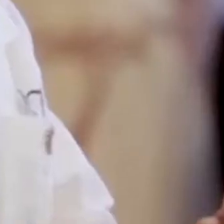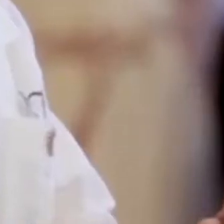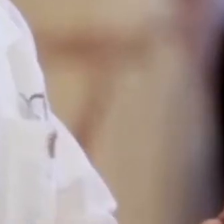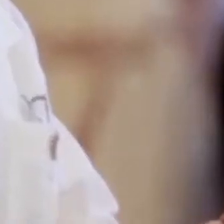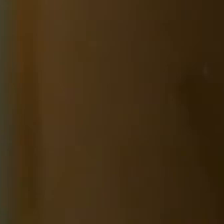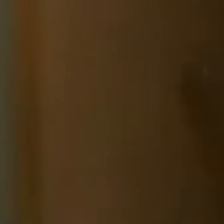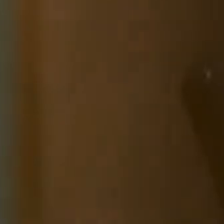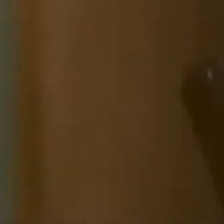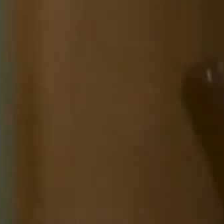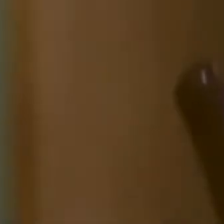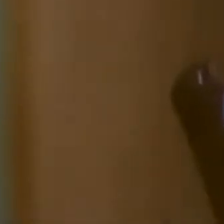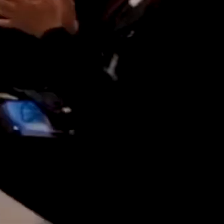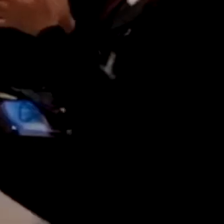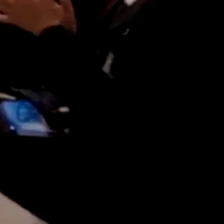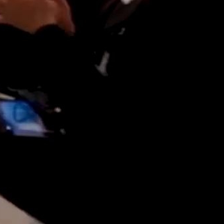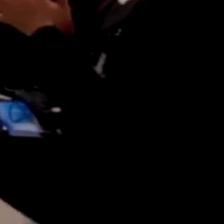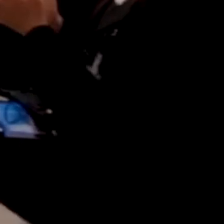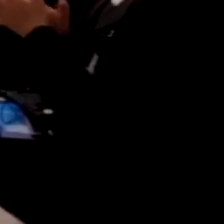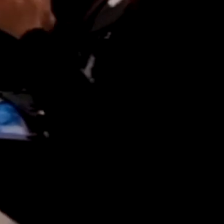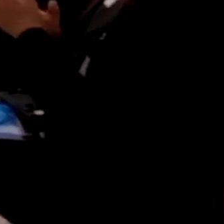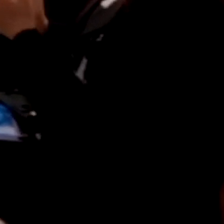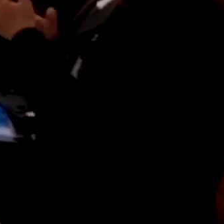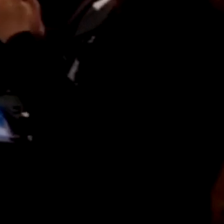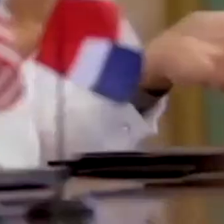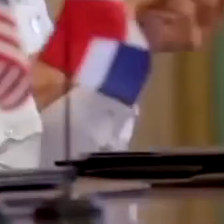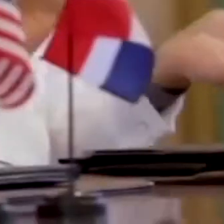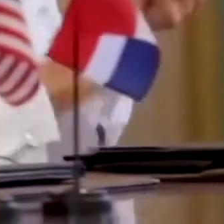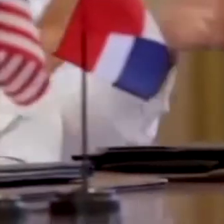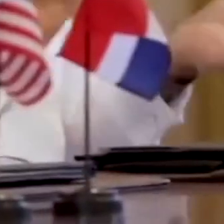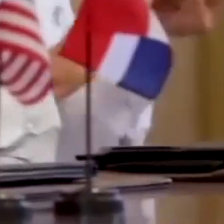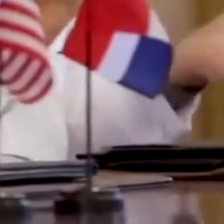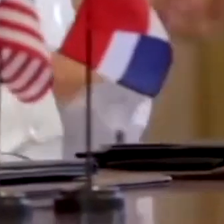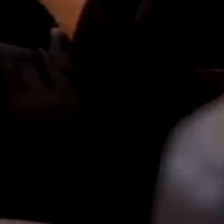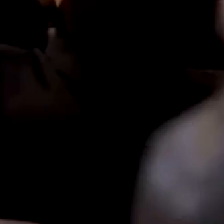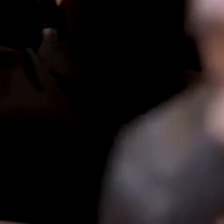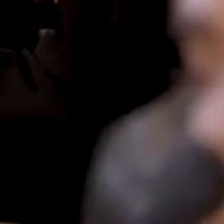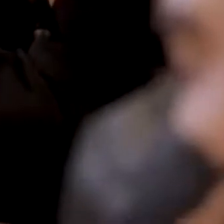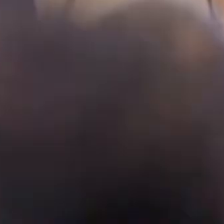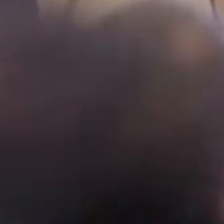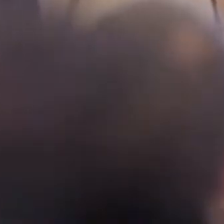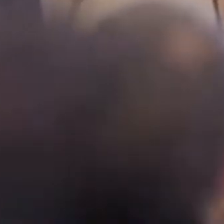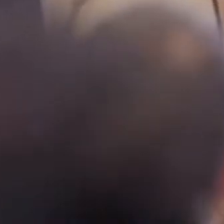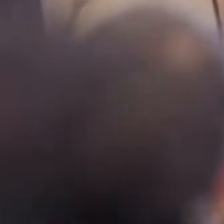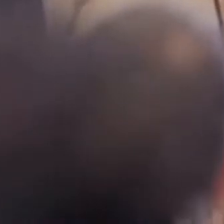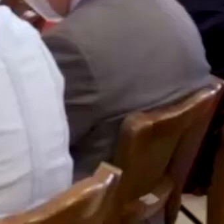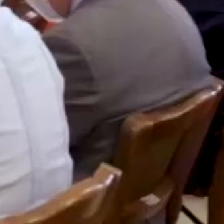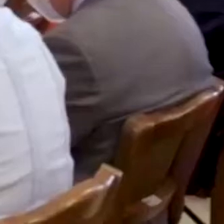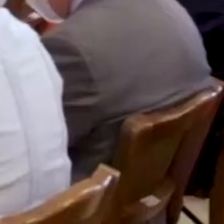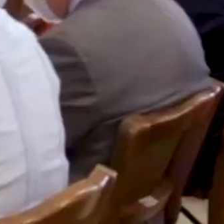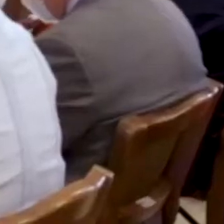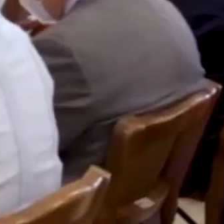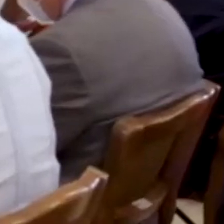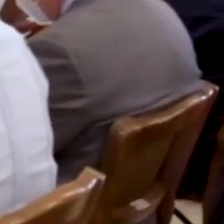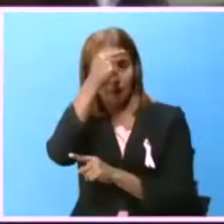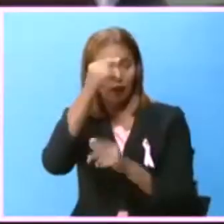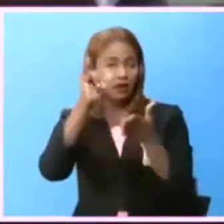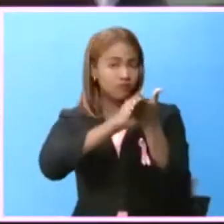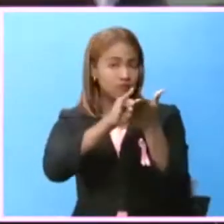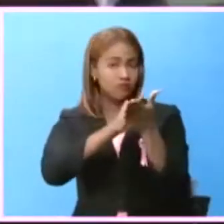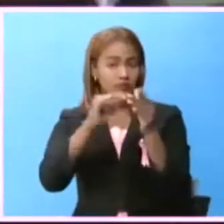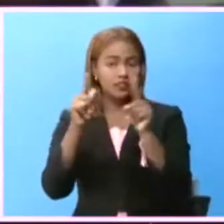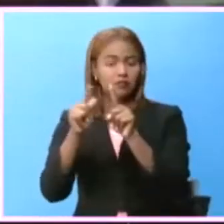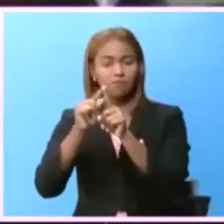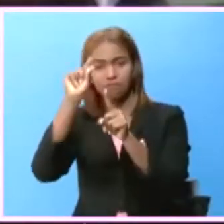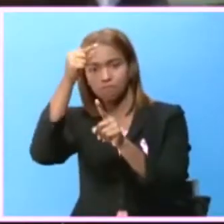reunió hoy con el presidente dominicano Luis abinader corona para firmar un memorándum de entendimiento entre los Estados Unidos